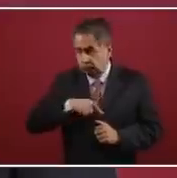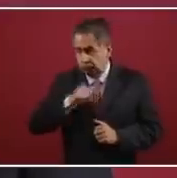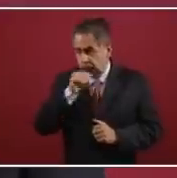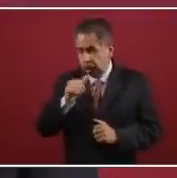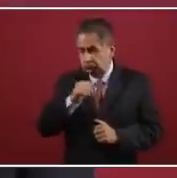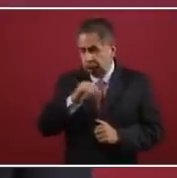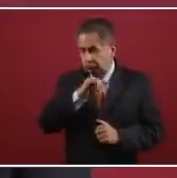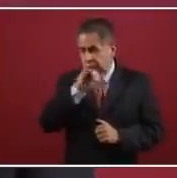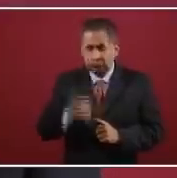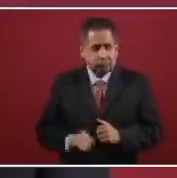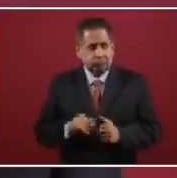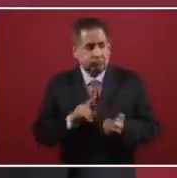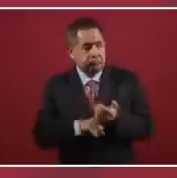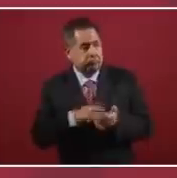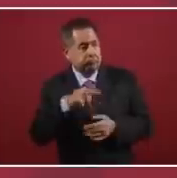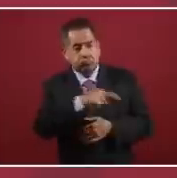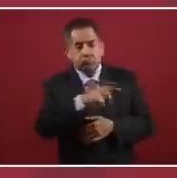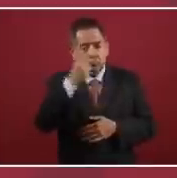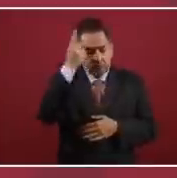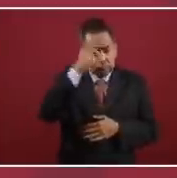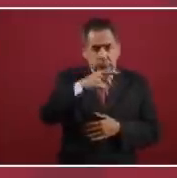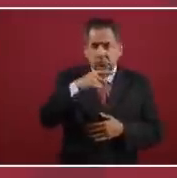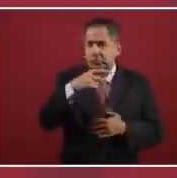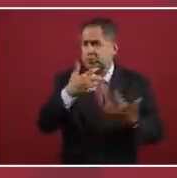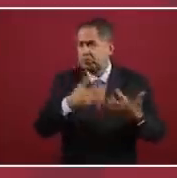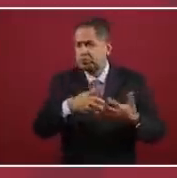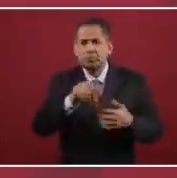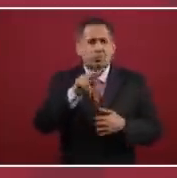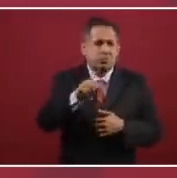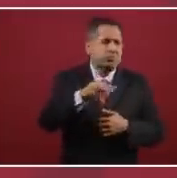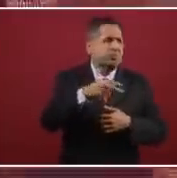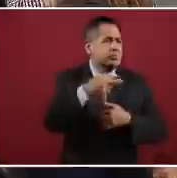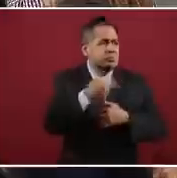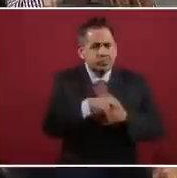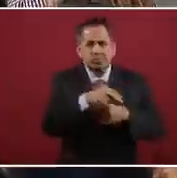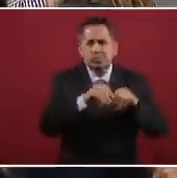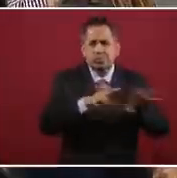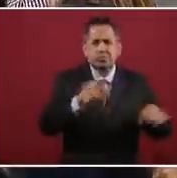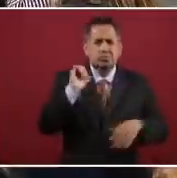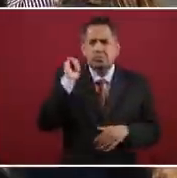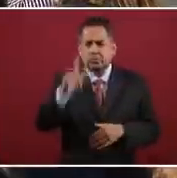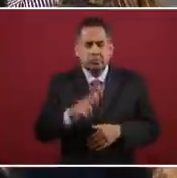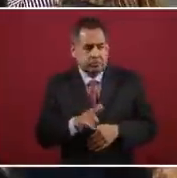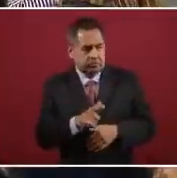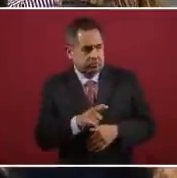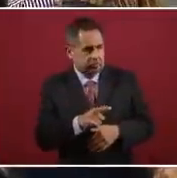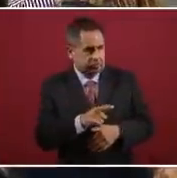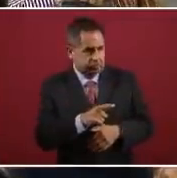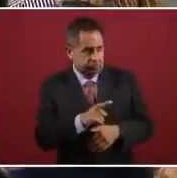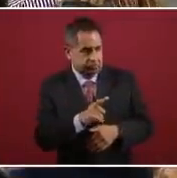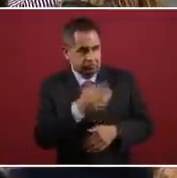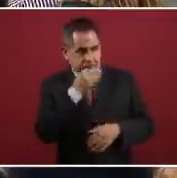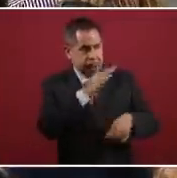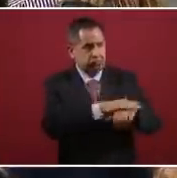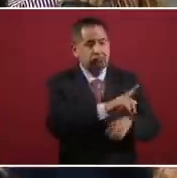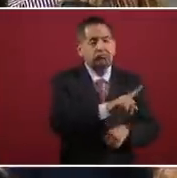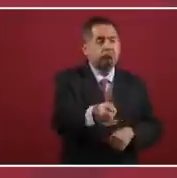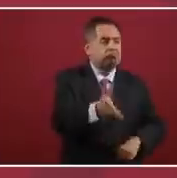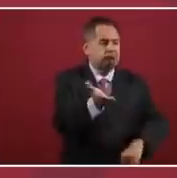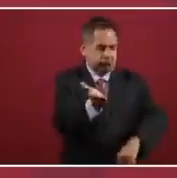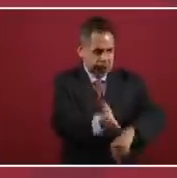a un dueño de un medio, a ver, me castigas